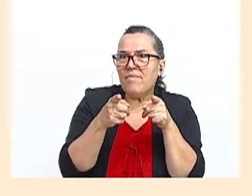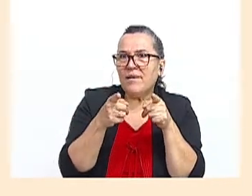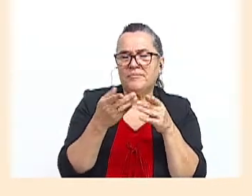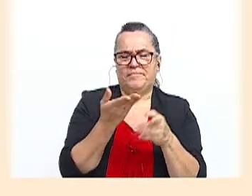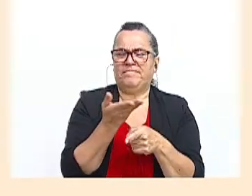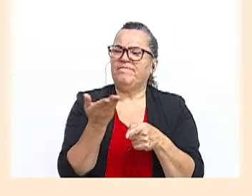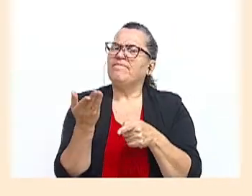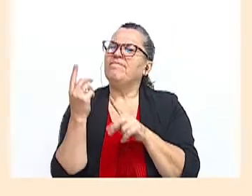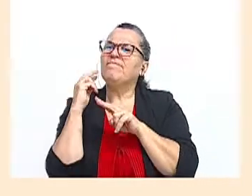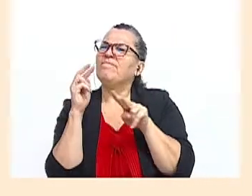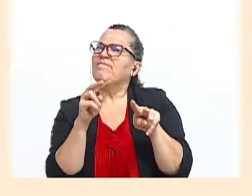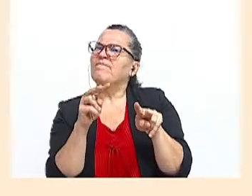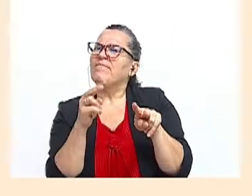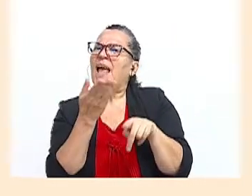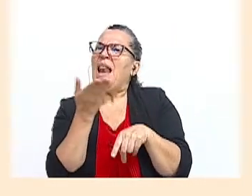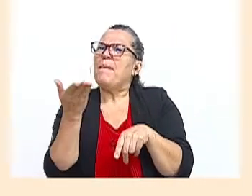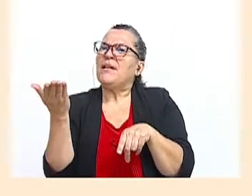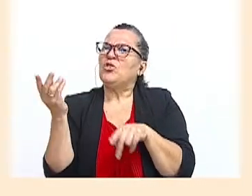vimos?